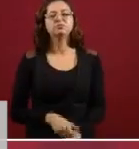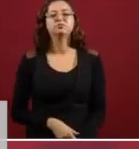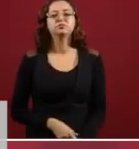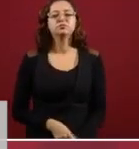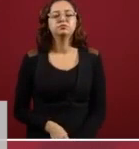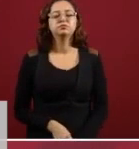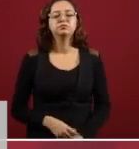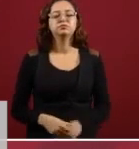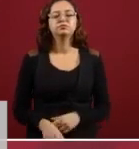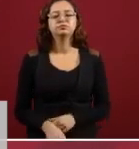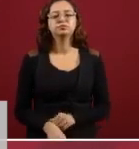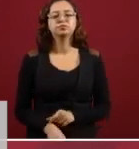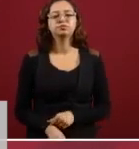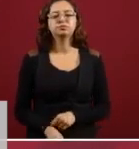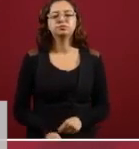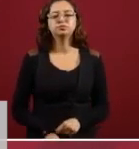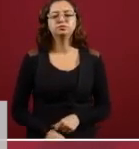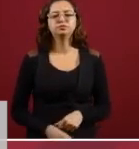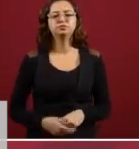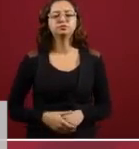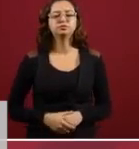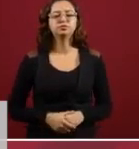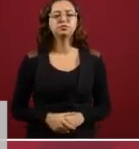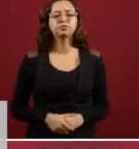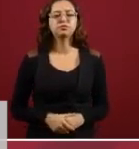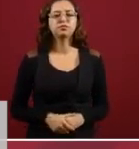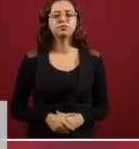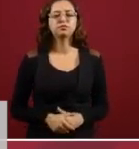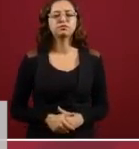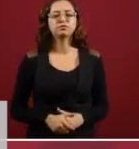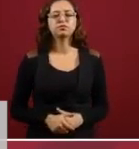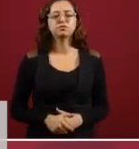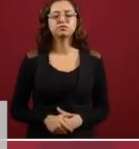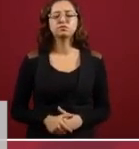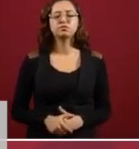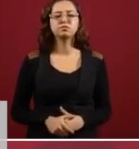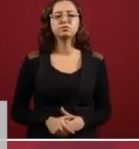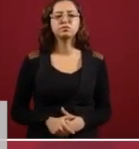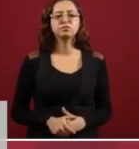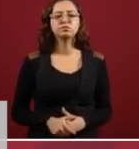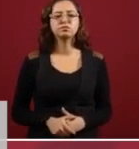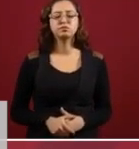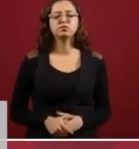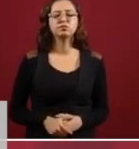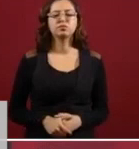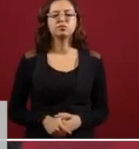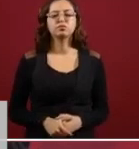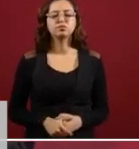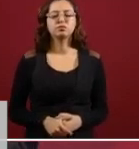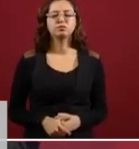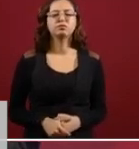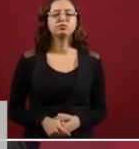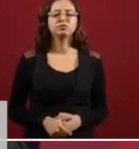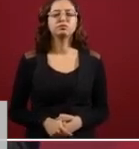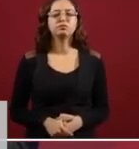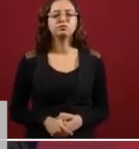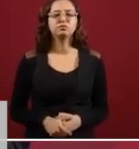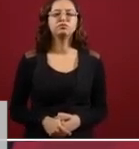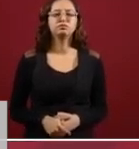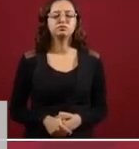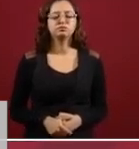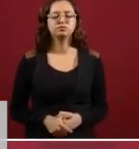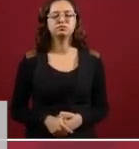hoy el presidente informa que la investigación de los hechos ocurridos en Sonora será tratado por el Gabinete de Seguridad y se presentará un informe sobre